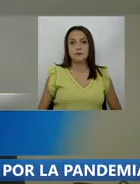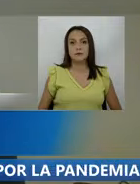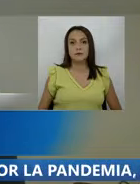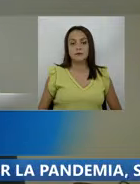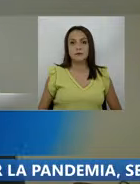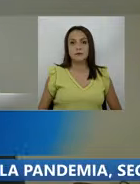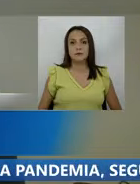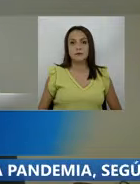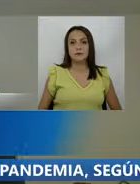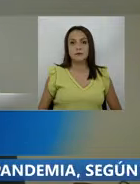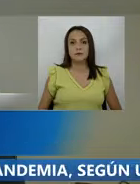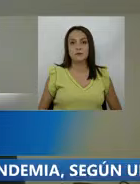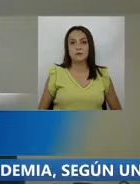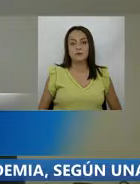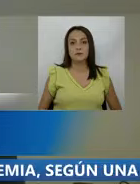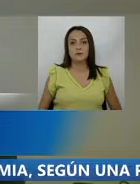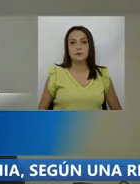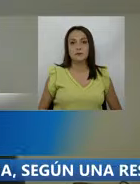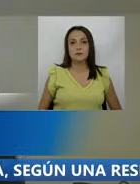yo creo que hay que